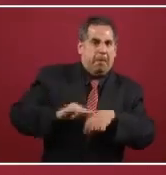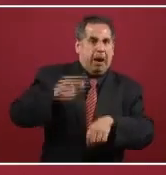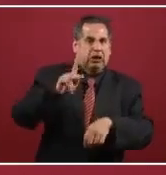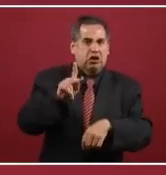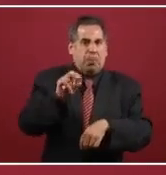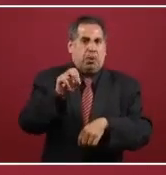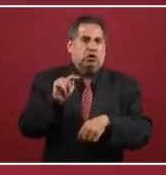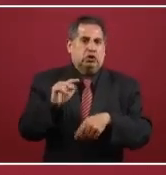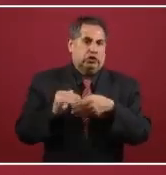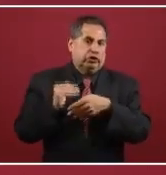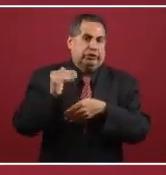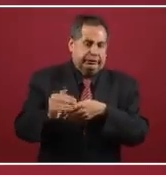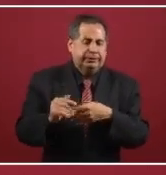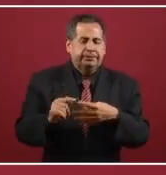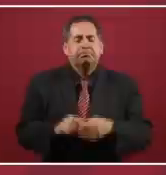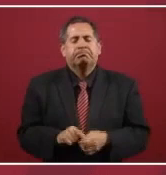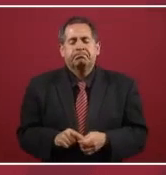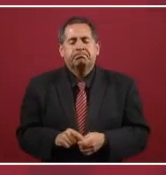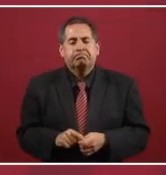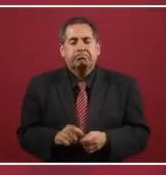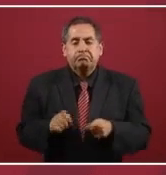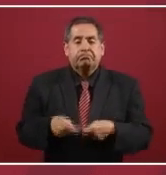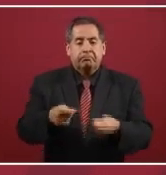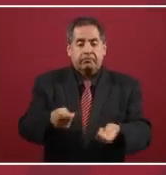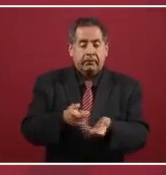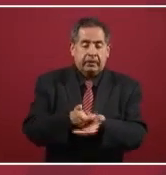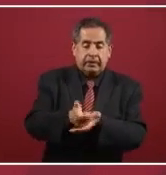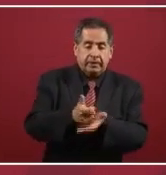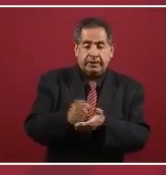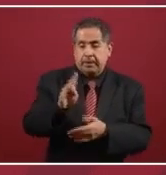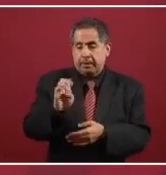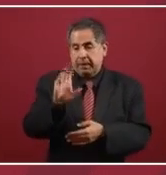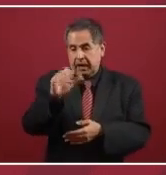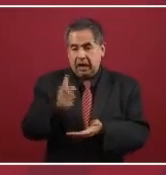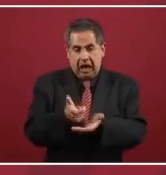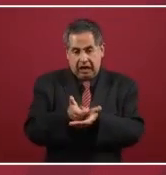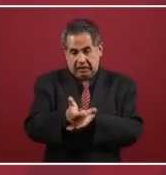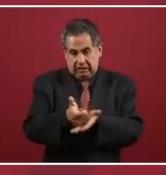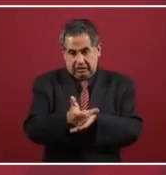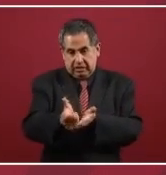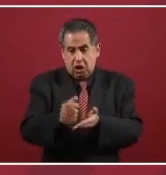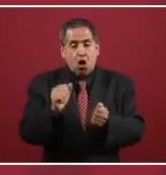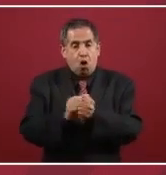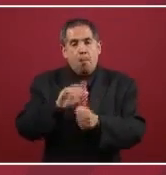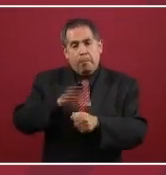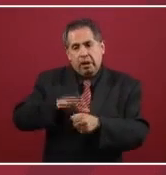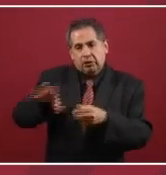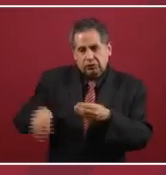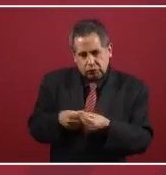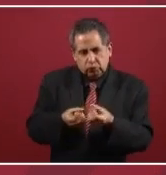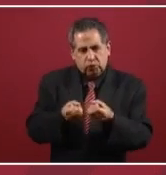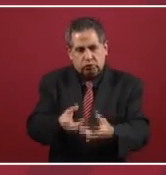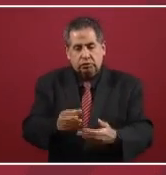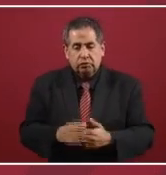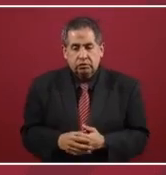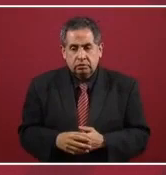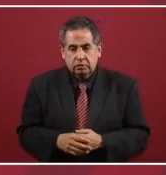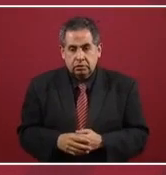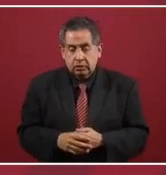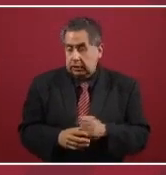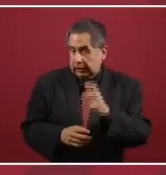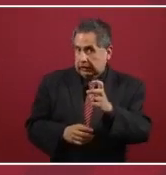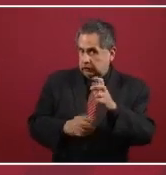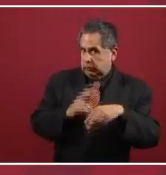y recibe una beca, pero además otros estímulos. Entonces le dicen que eso lo vamos a